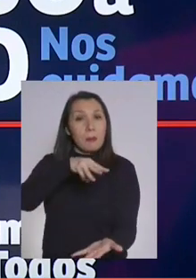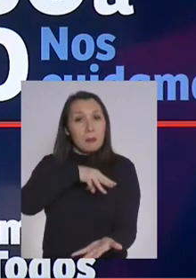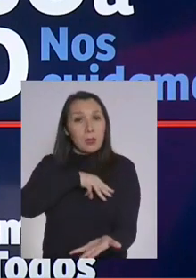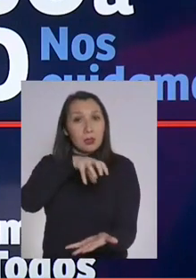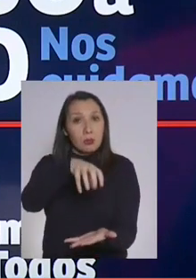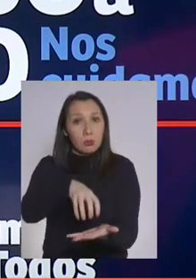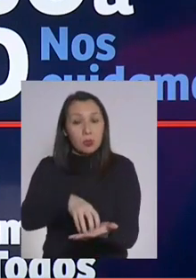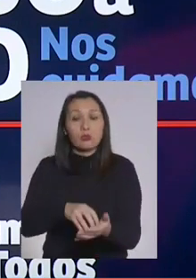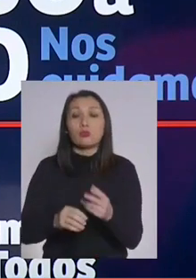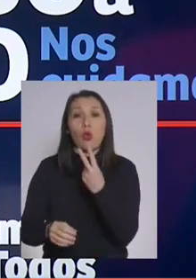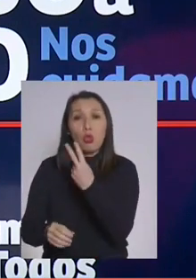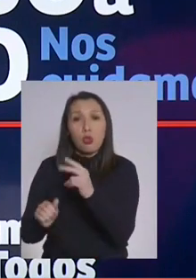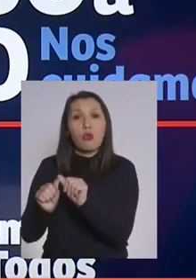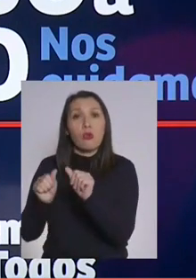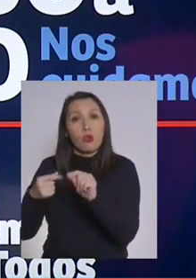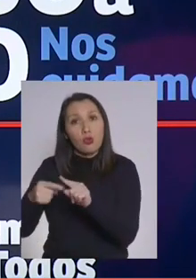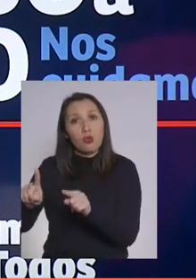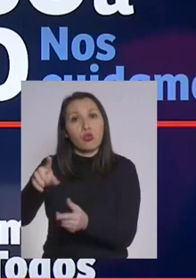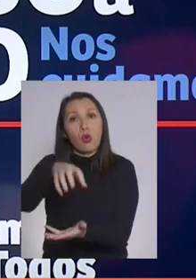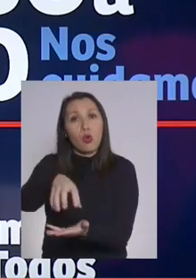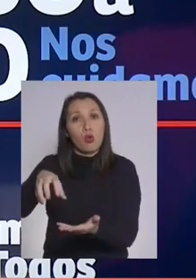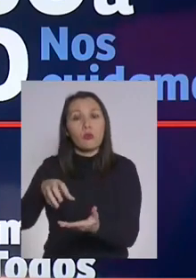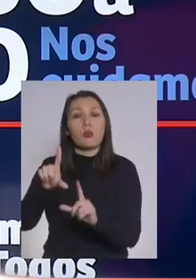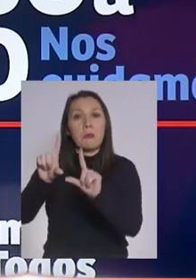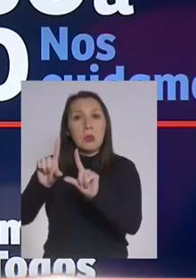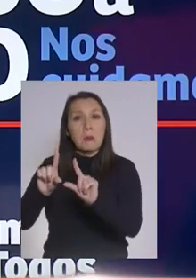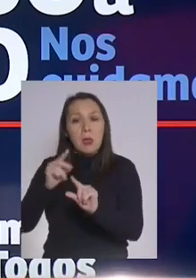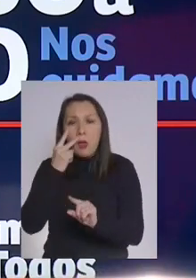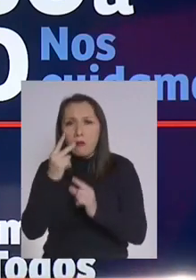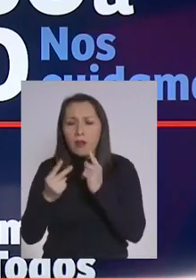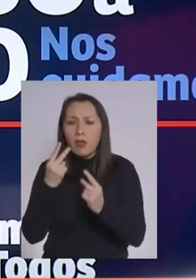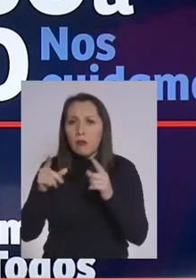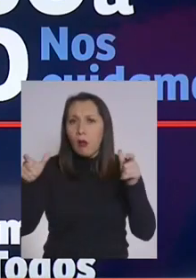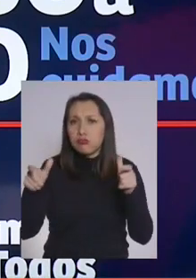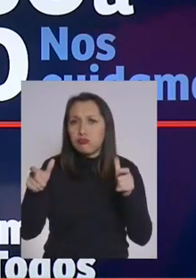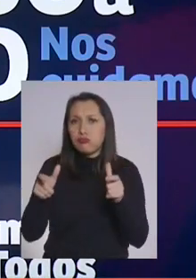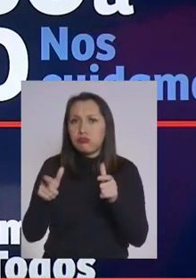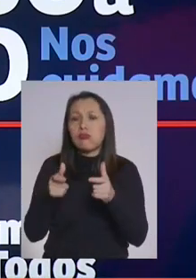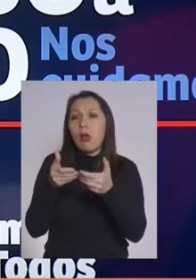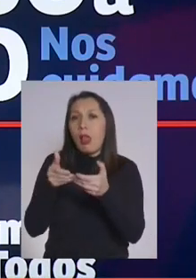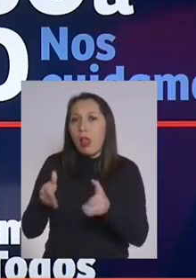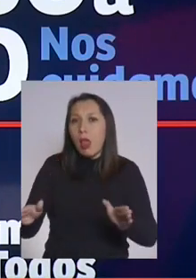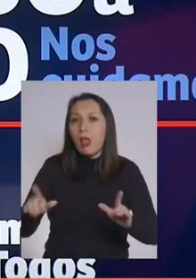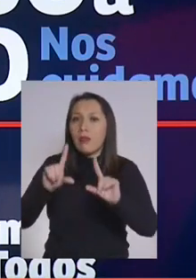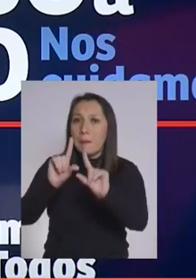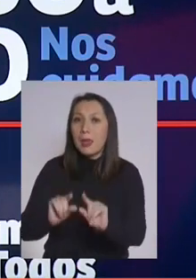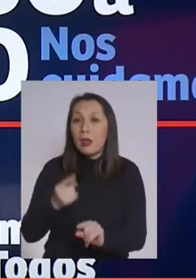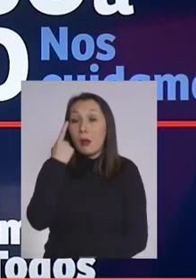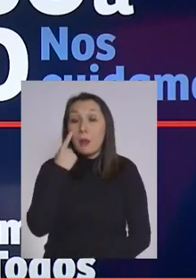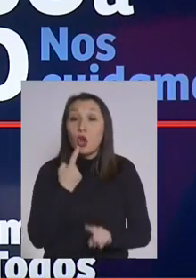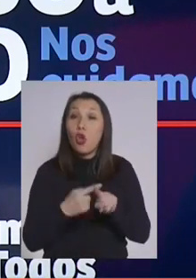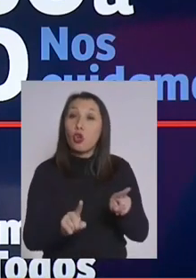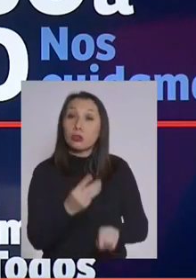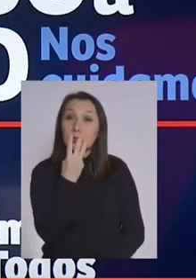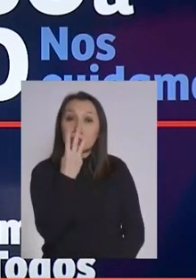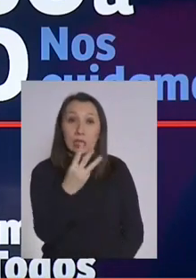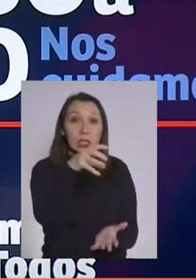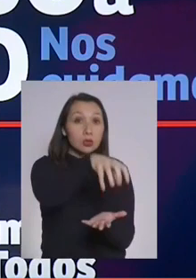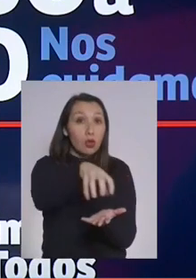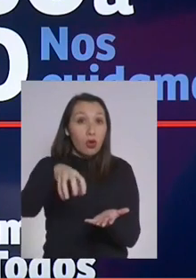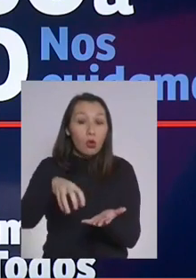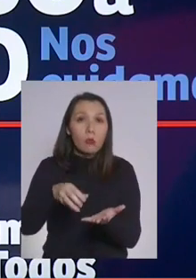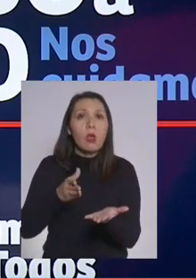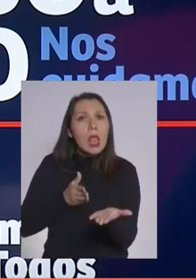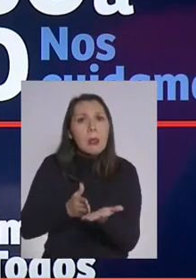metropolitana y 2 comunas más que han disminuido su nivel de confinamiento pero hay otras 3 comunas que